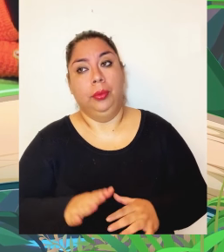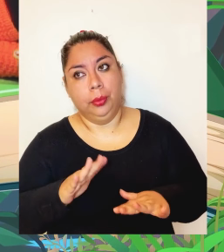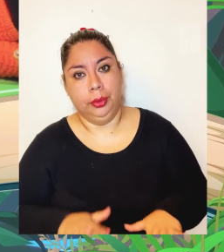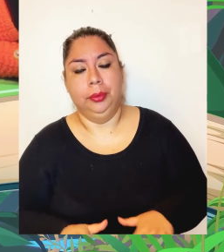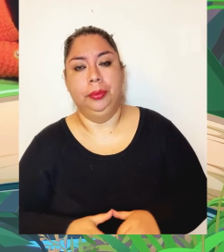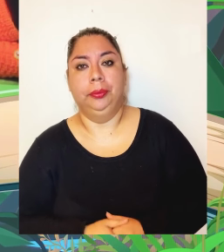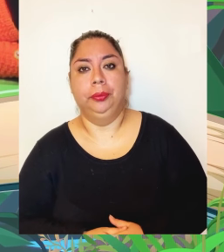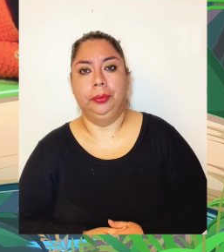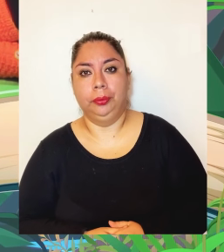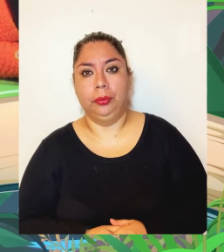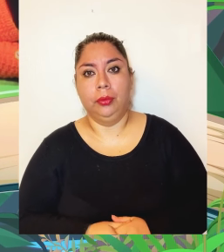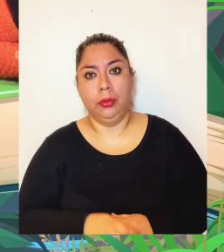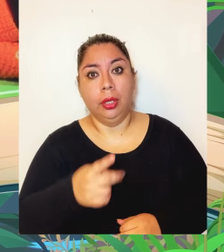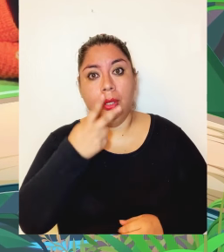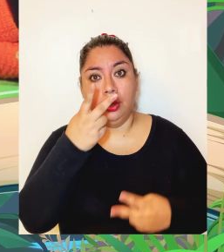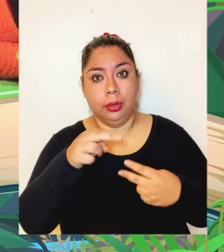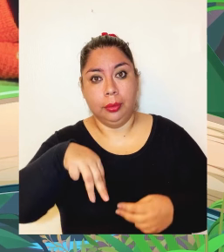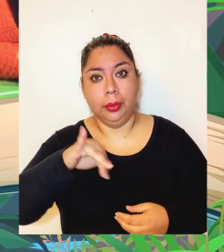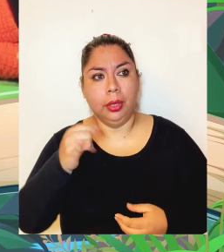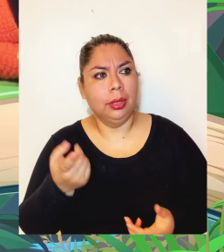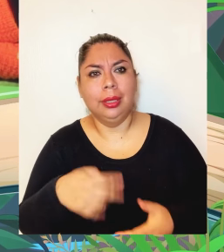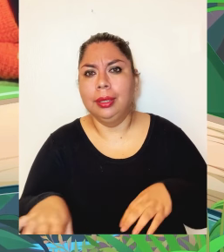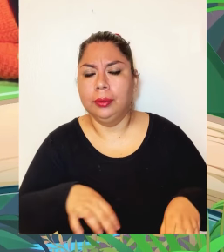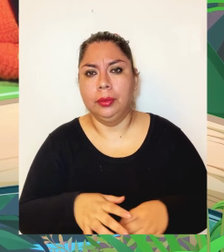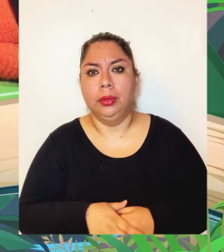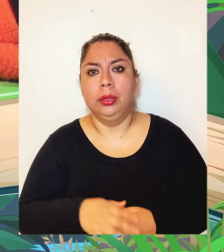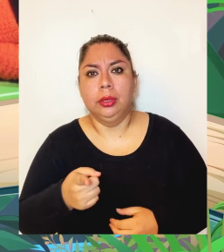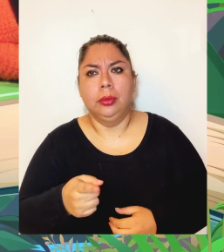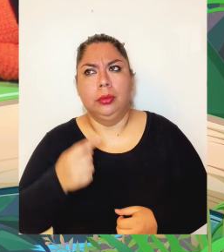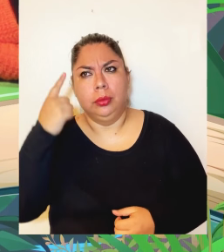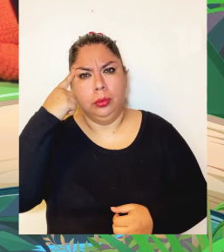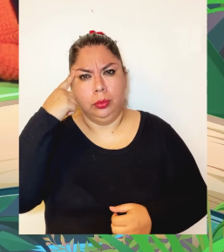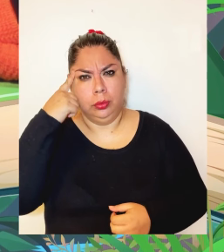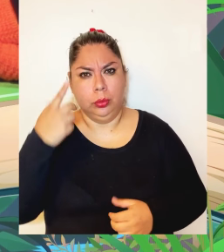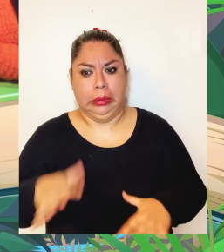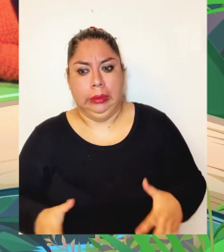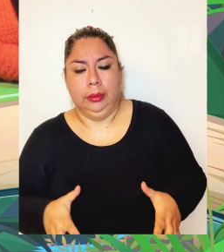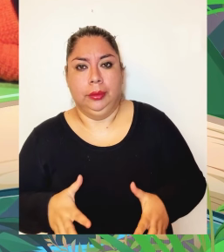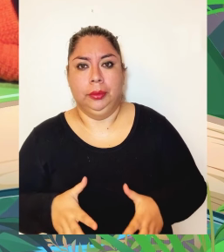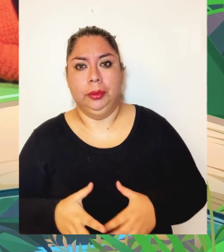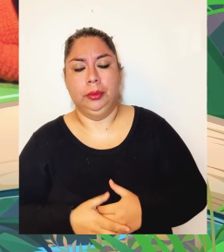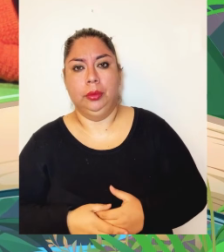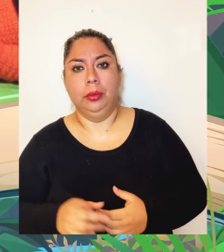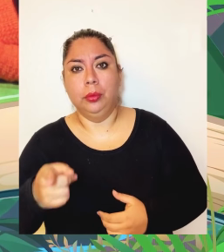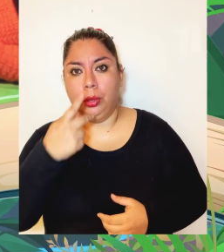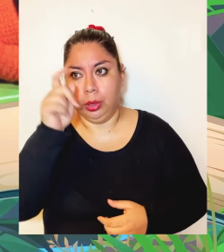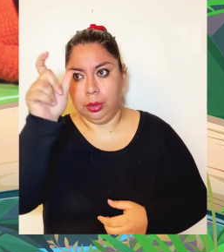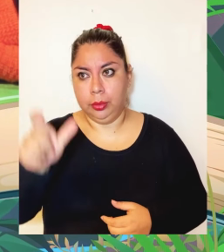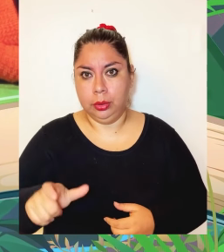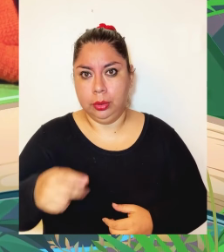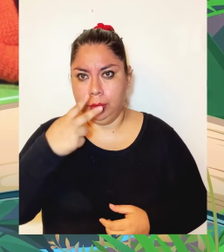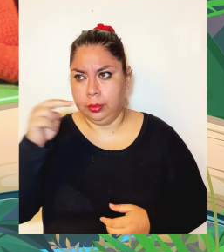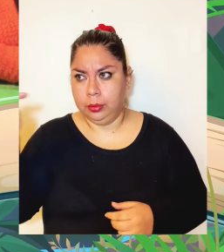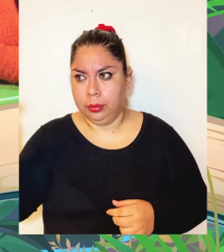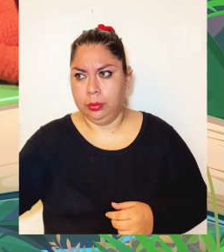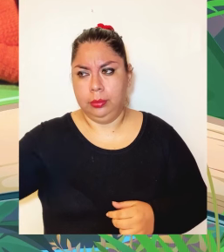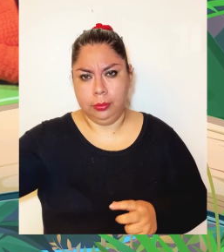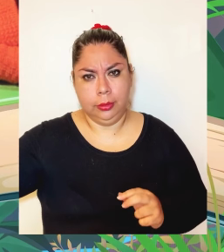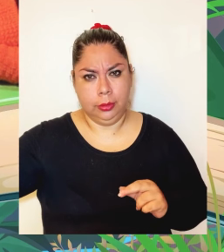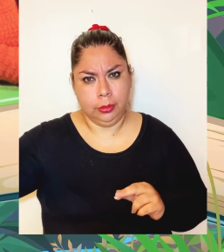Mikaqa man imanayta atinchu. Payqa pillarikullantaj. Chay mana riqsisqa runataq